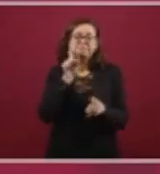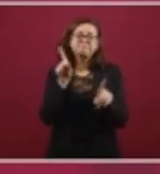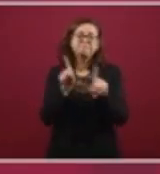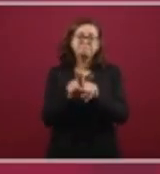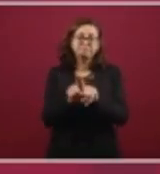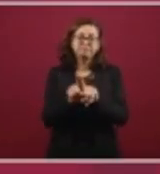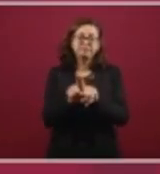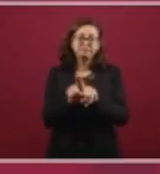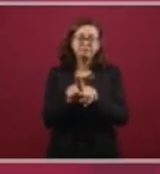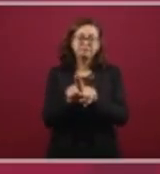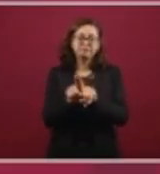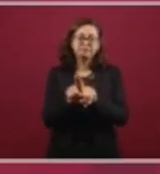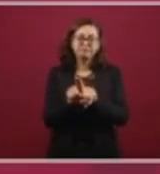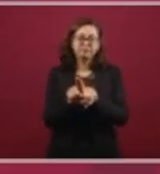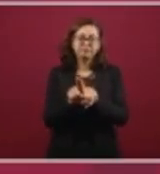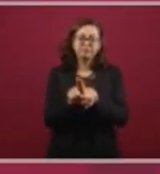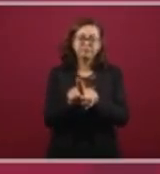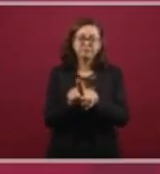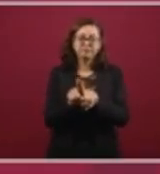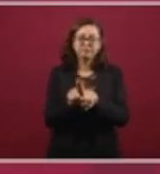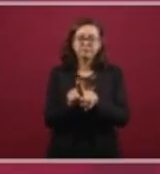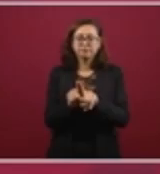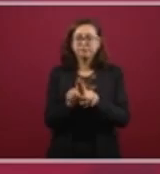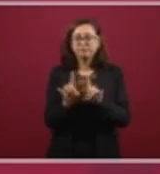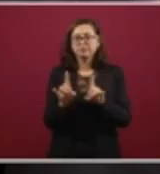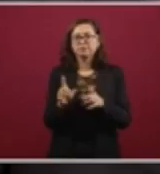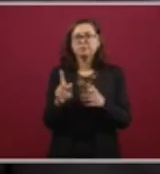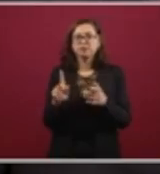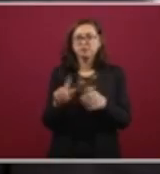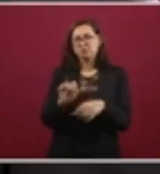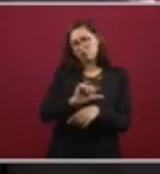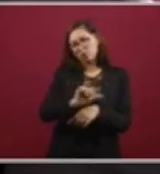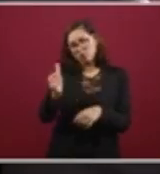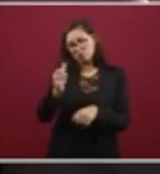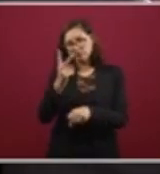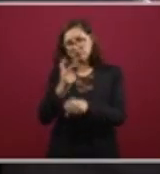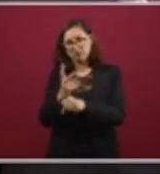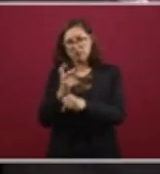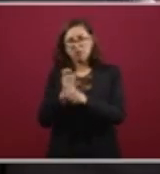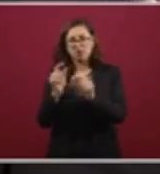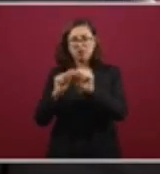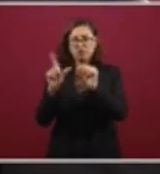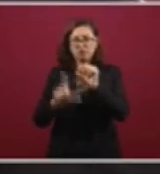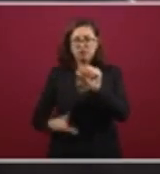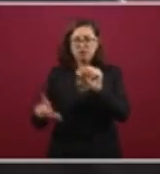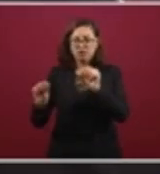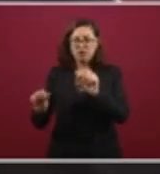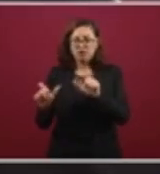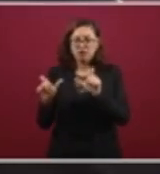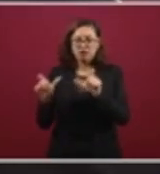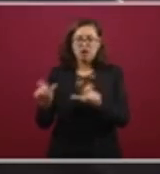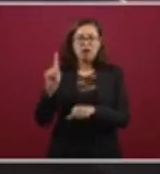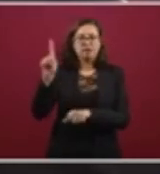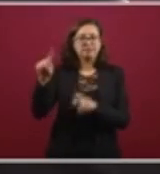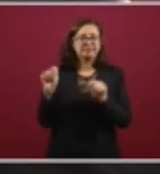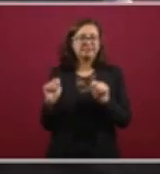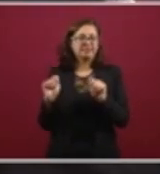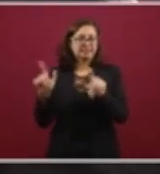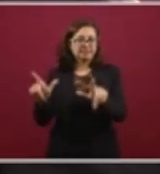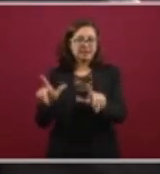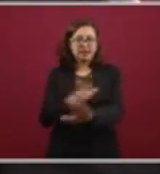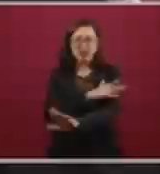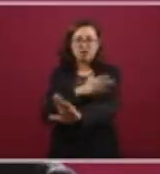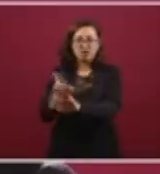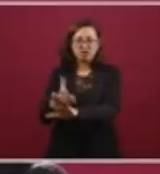se presentó una agresión a la Guardia Nacional en Tlaxcala porque